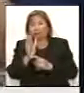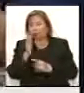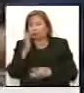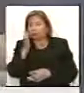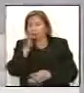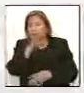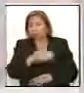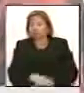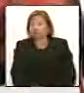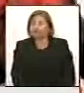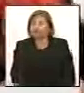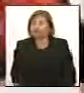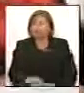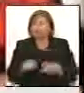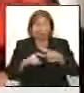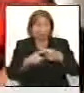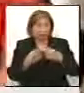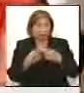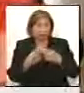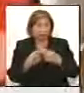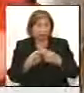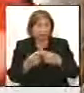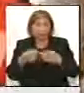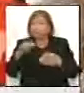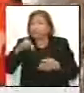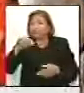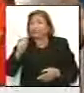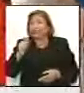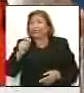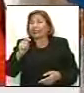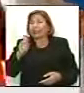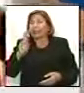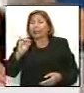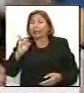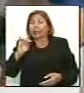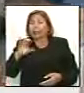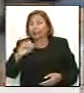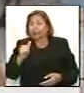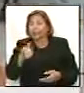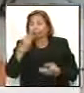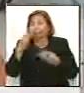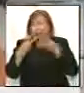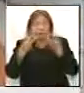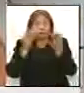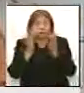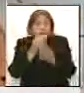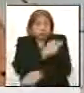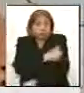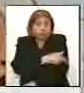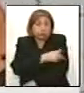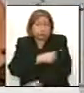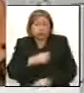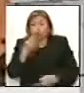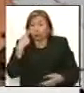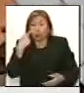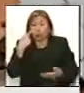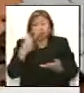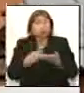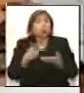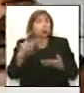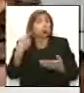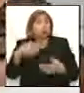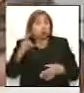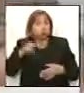representación. Inició su tarea en el distrito de Pativilca, provincia de Barranca, donde visitó el centro de salud y conoció sus